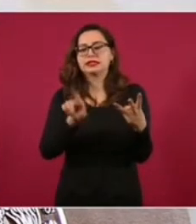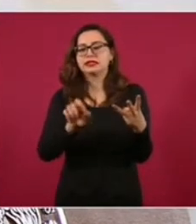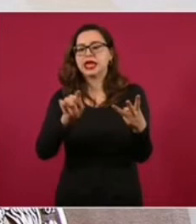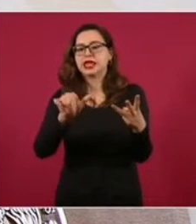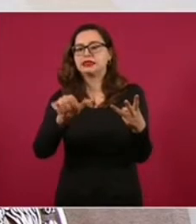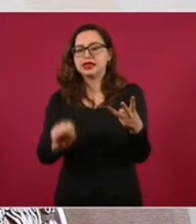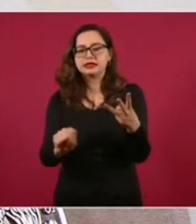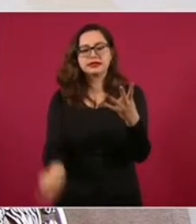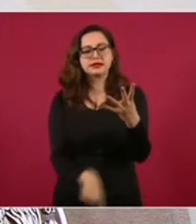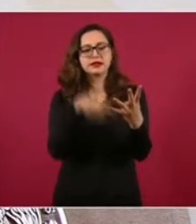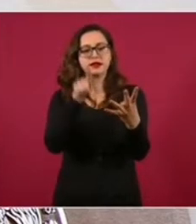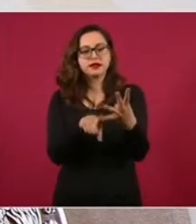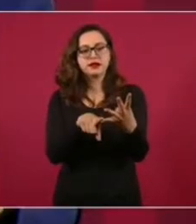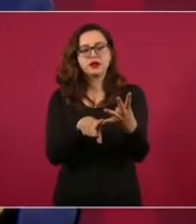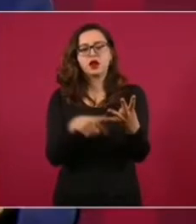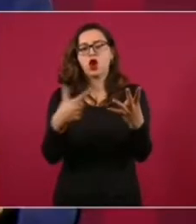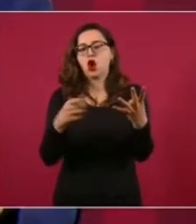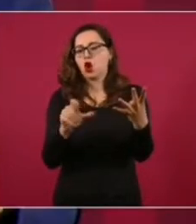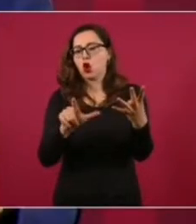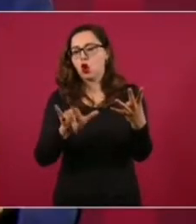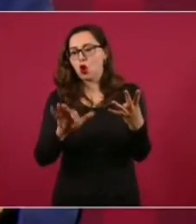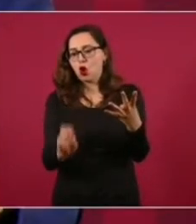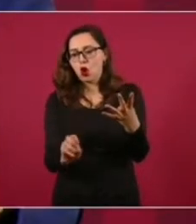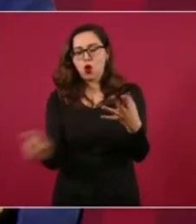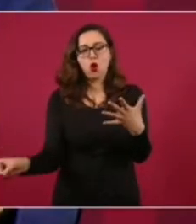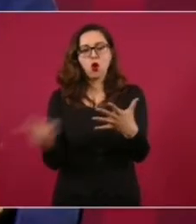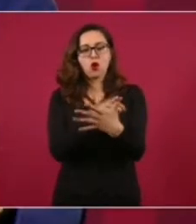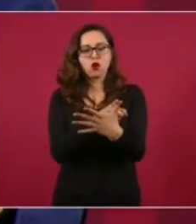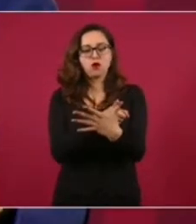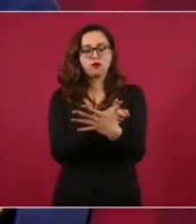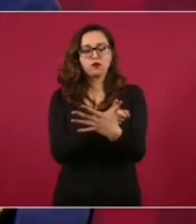Zetas, el cartel del Golfo,